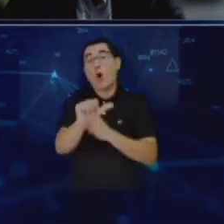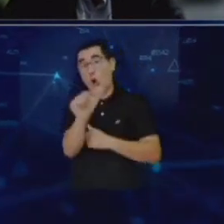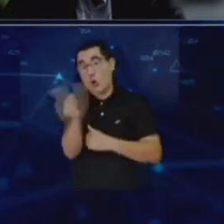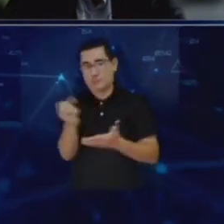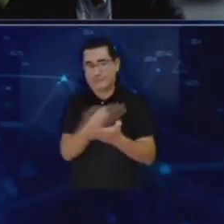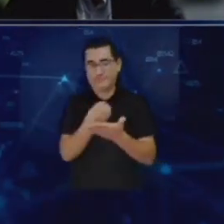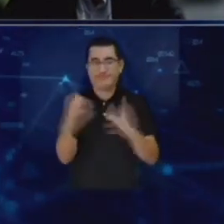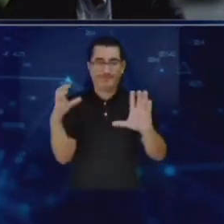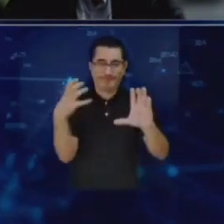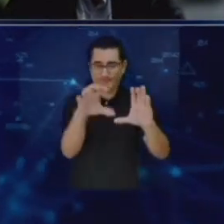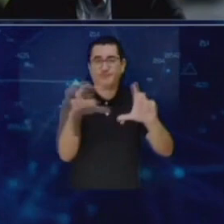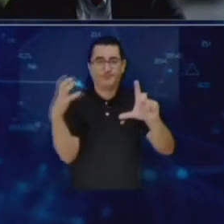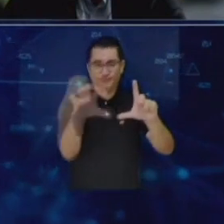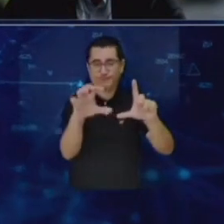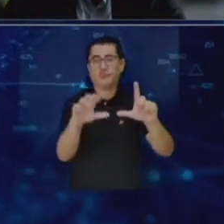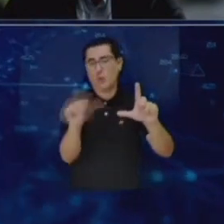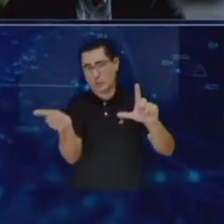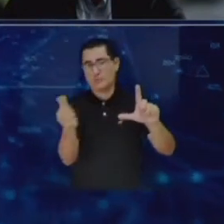La siguiente.